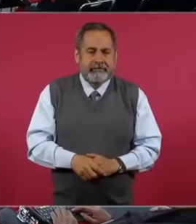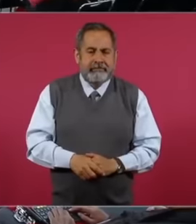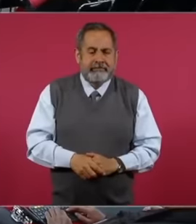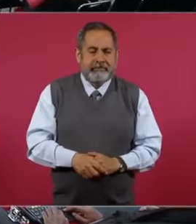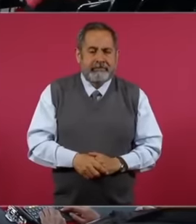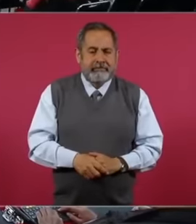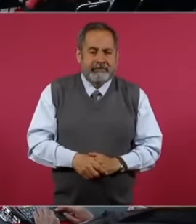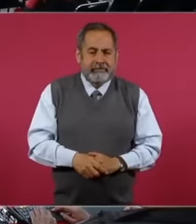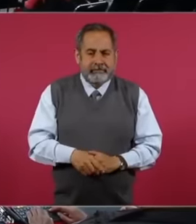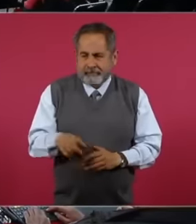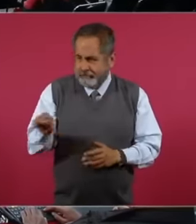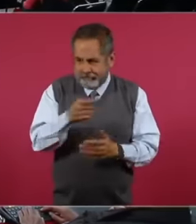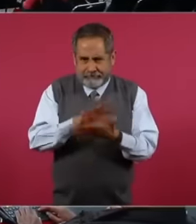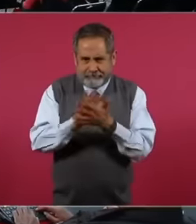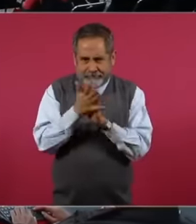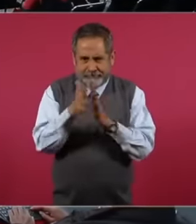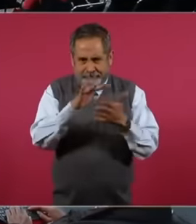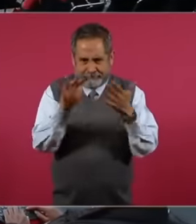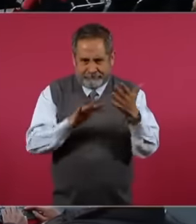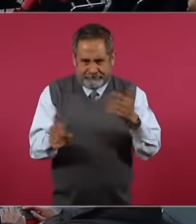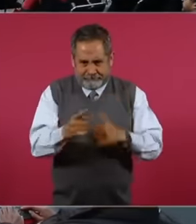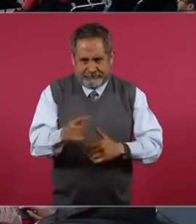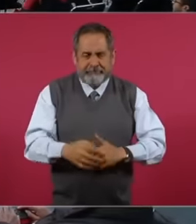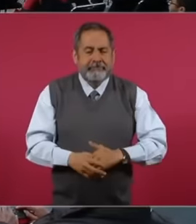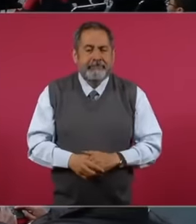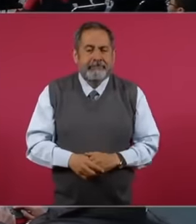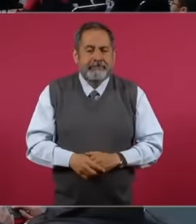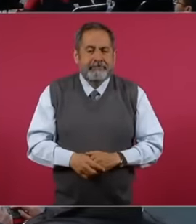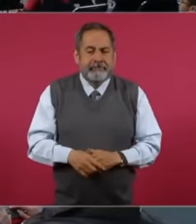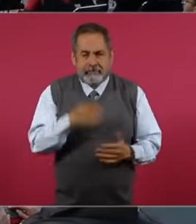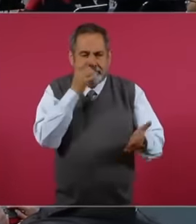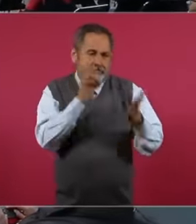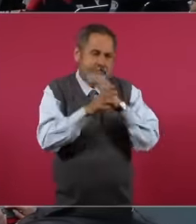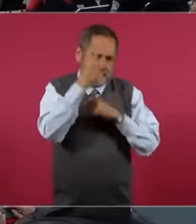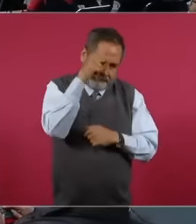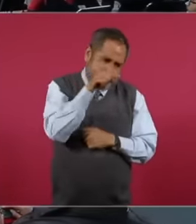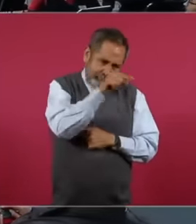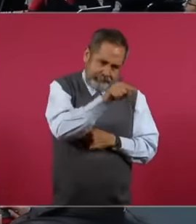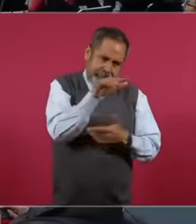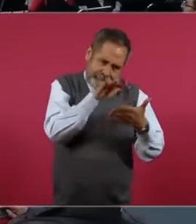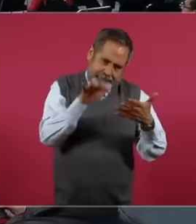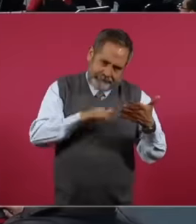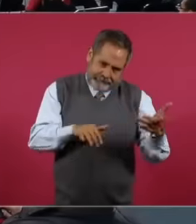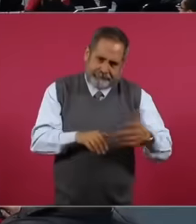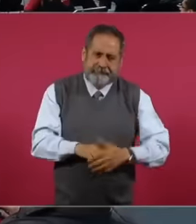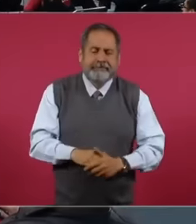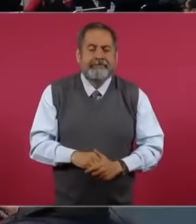¿Por qué no la lees? ¿Para qué? Si te la manda a ti.